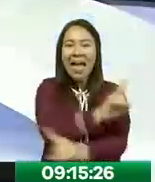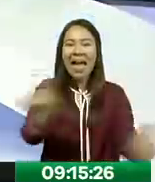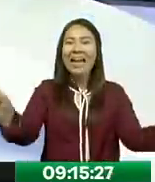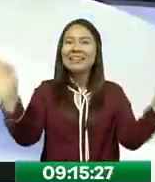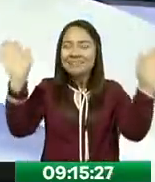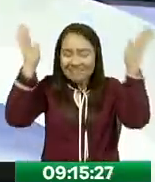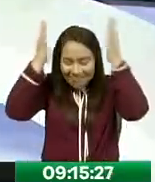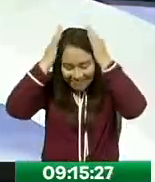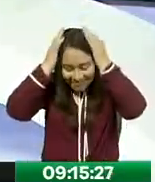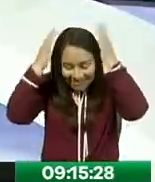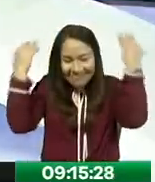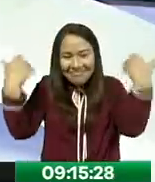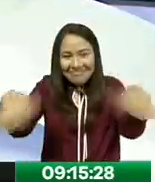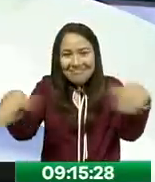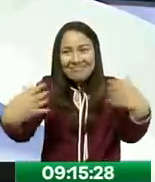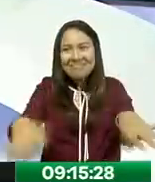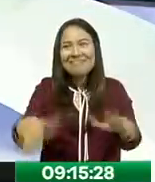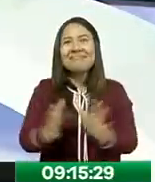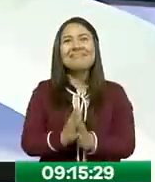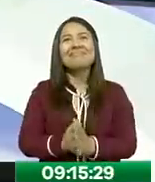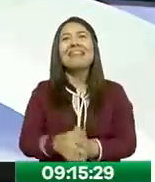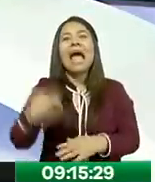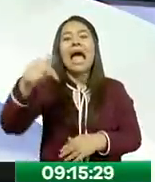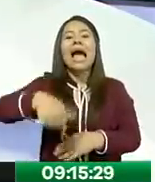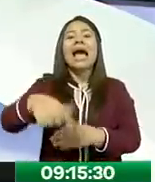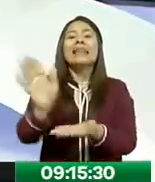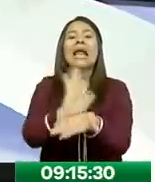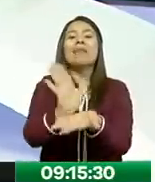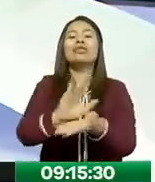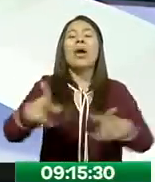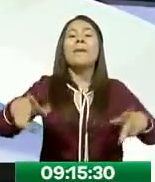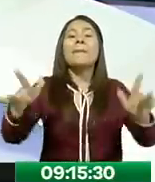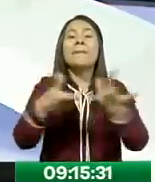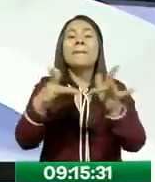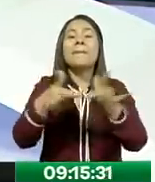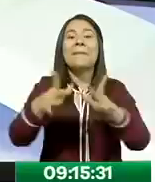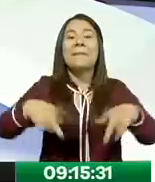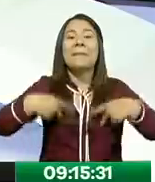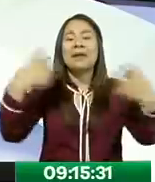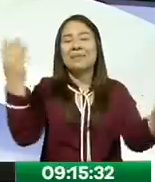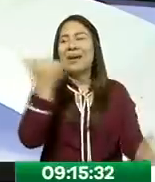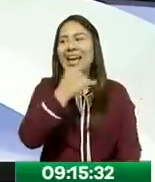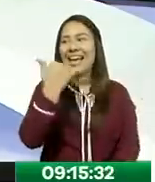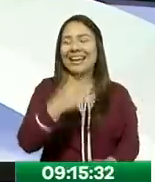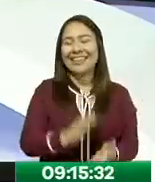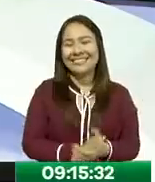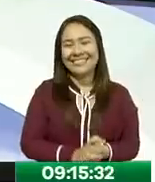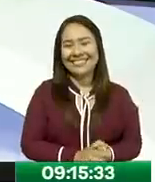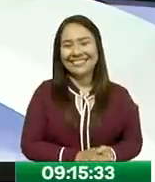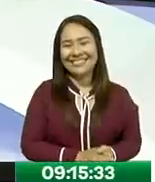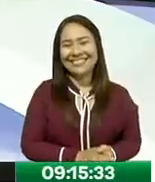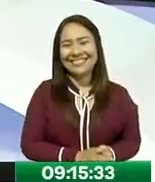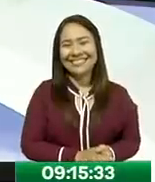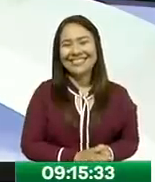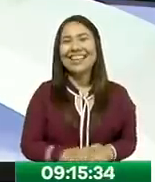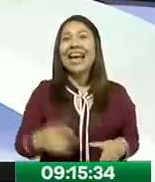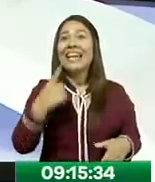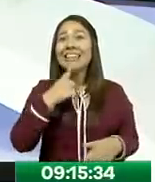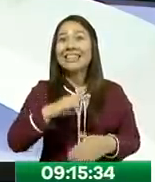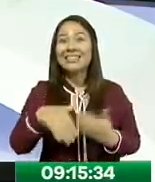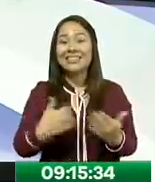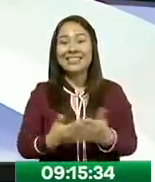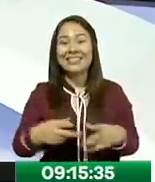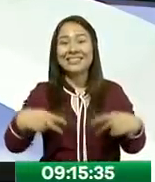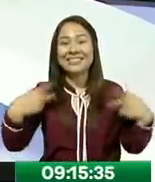Está bien. Todo sucede... Esa es la televisión en vivo, productor. Así es la televisión en vivo.